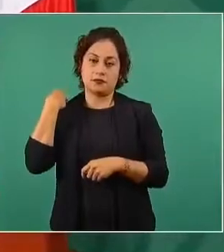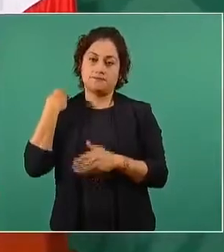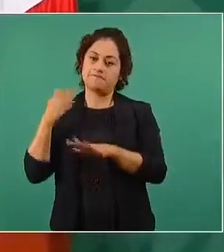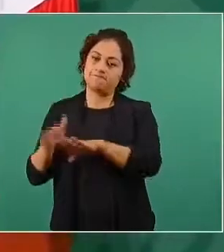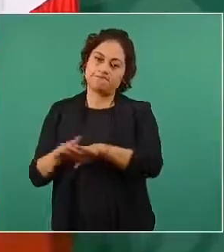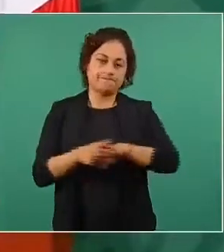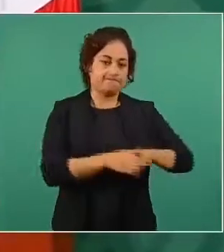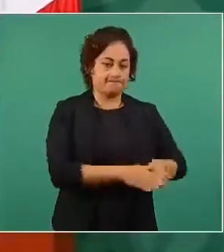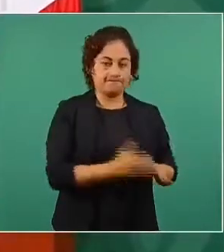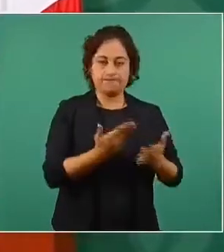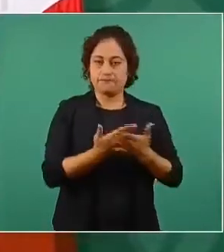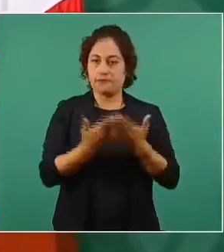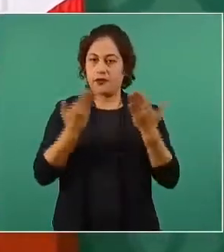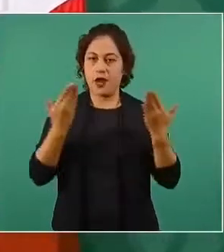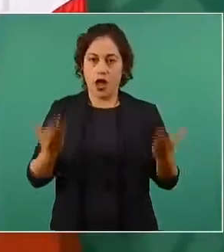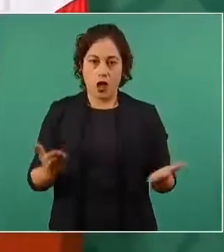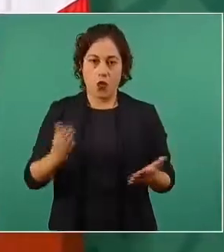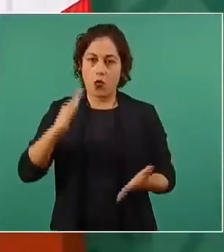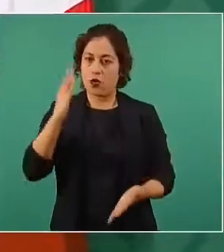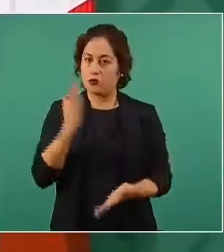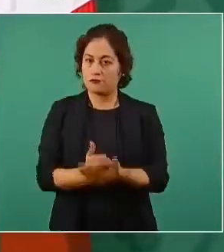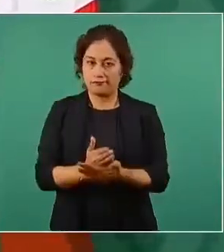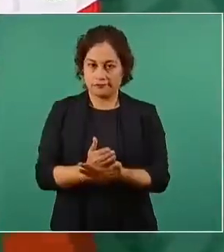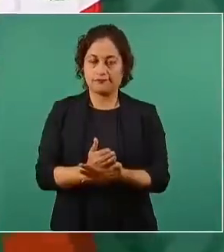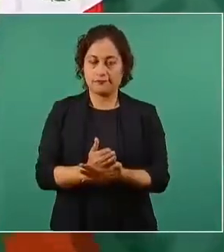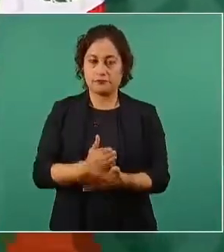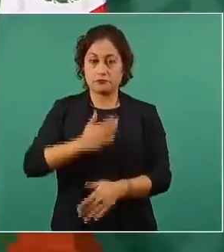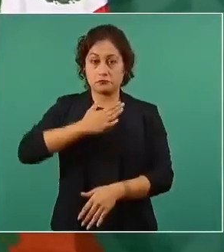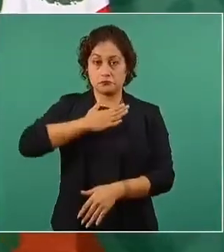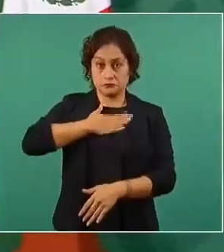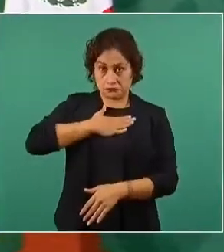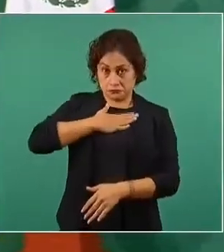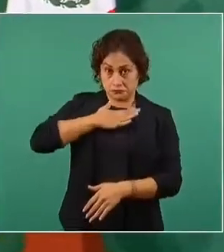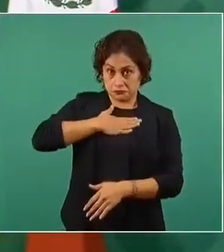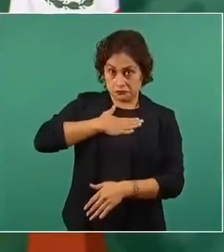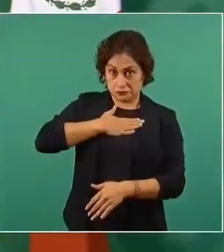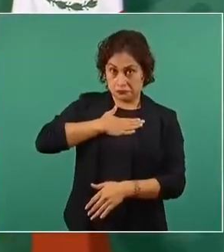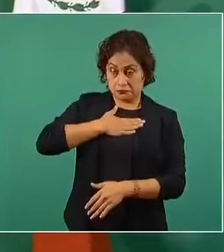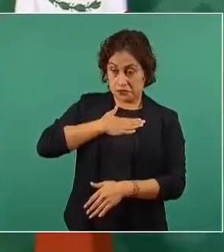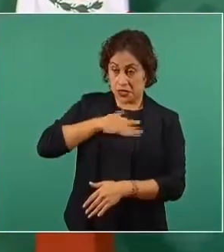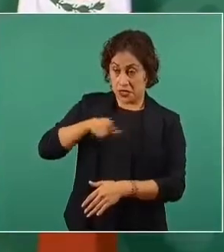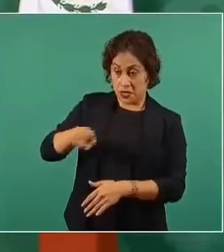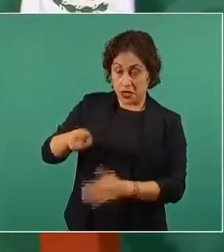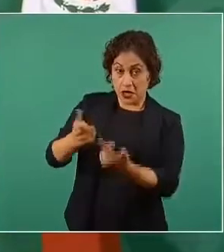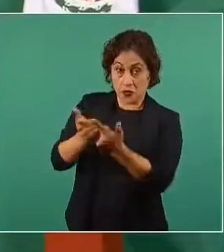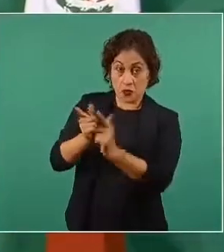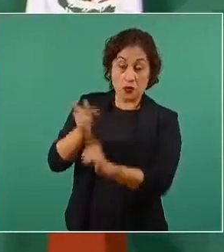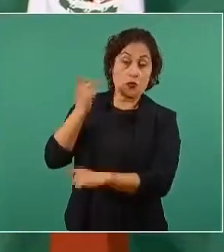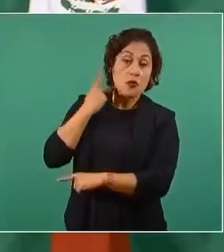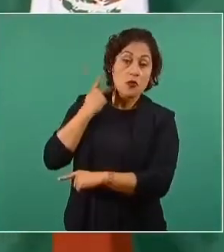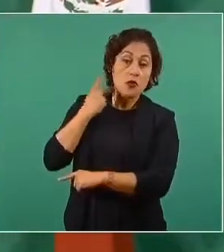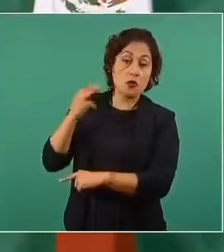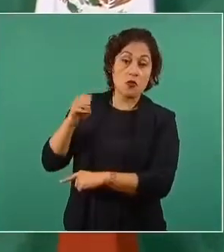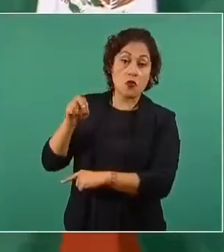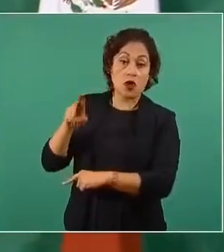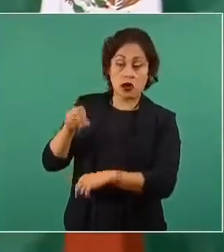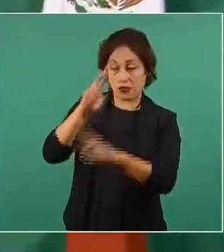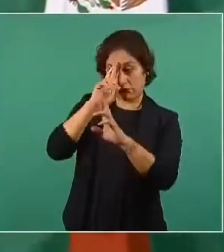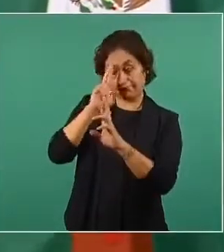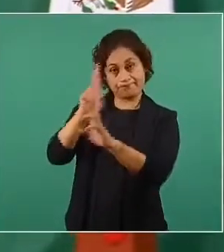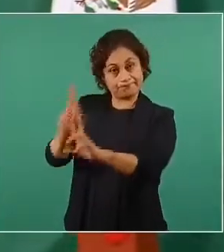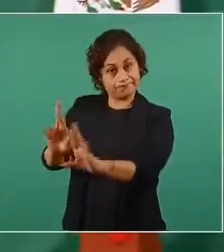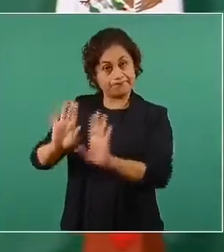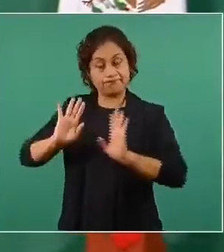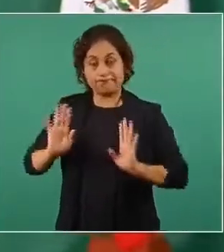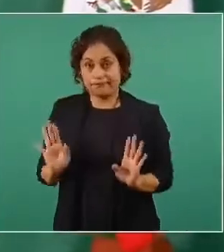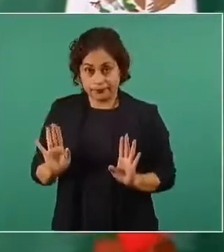Yo he sido respetuoso de las decisiones que toman en Morena, como también he sido respetuoso de las decisiones que toman